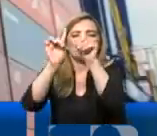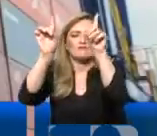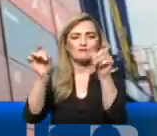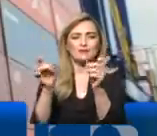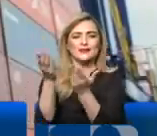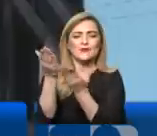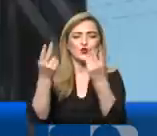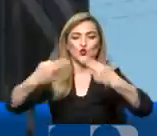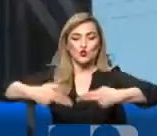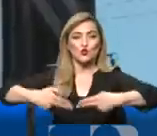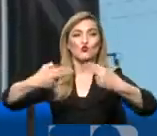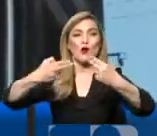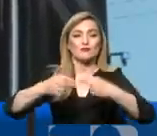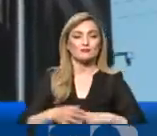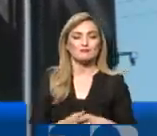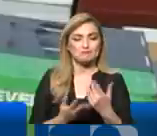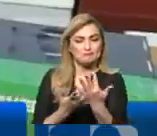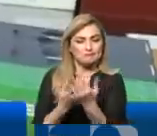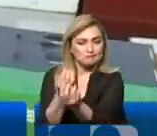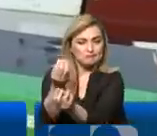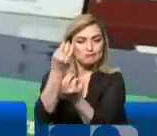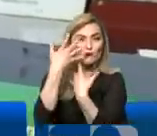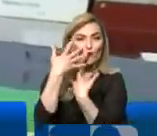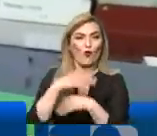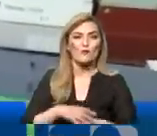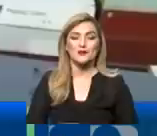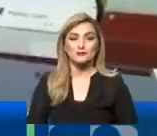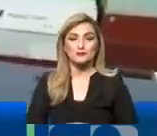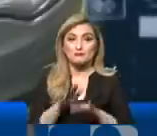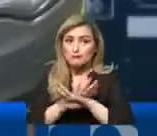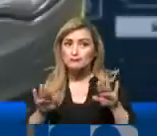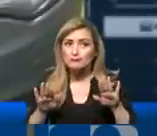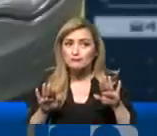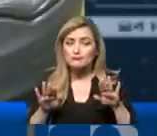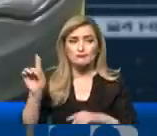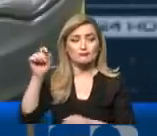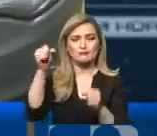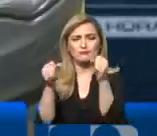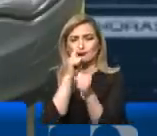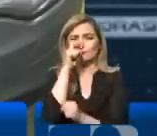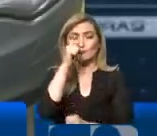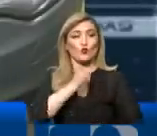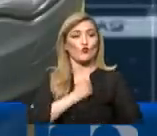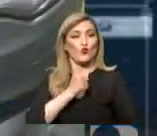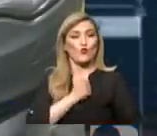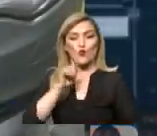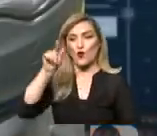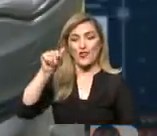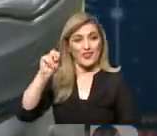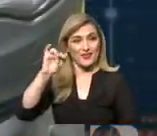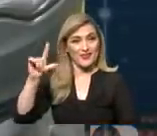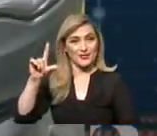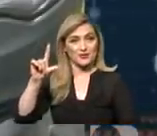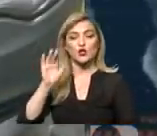al servicio de aduanas. Seguimos a la espera. Pero el tema no queda ahí. Este auto de lujo de propiedad de Daniel Salcedo, que